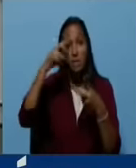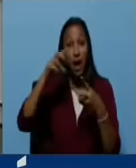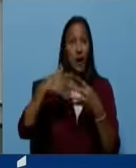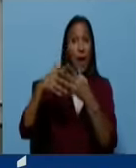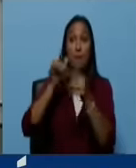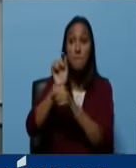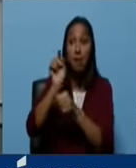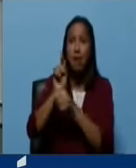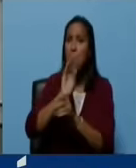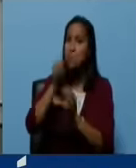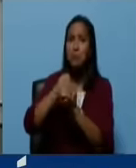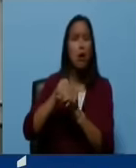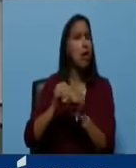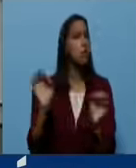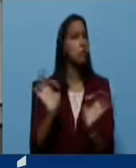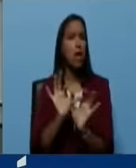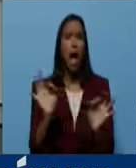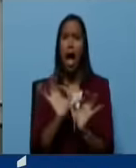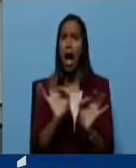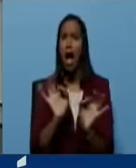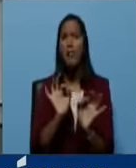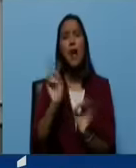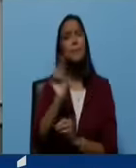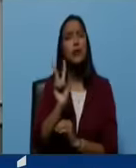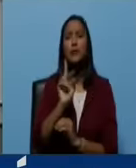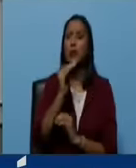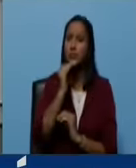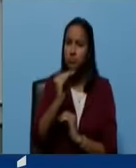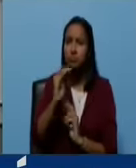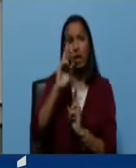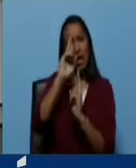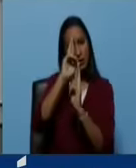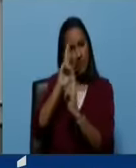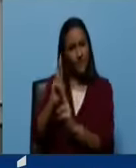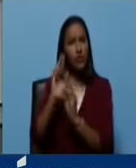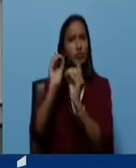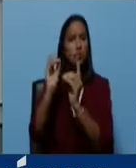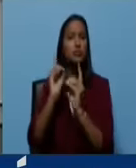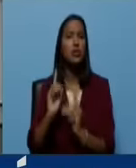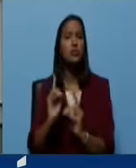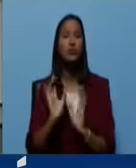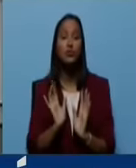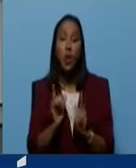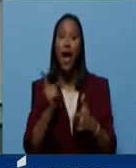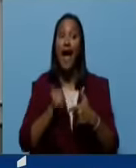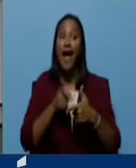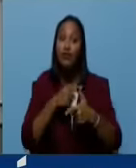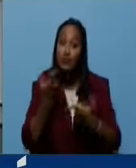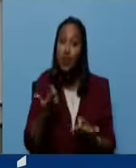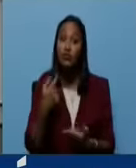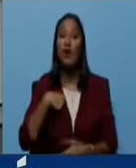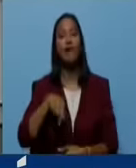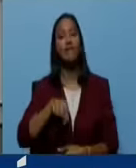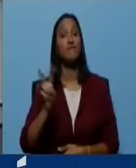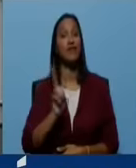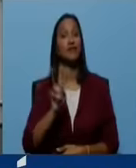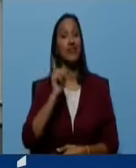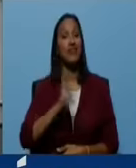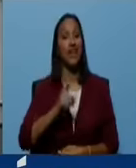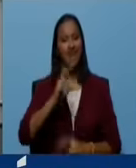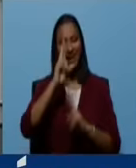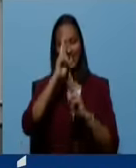no injerencia y la libre determinación de los pueblos. Inclusive, eso está recogido en el artículo